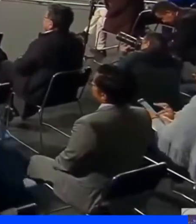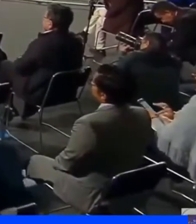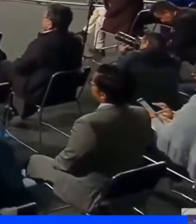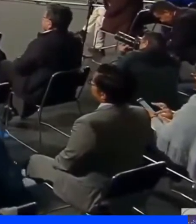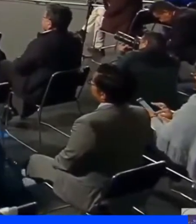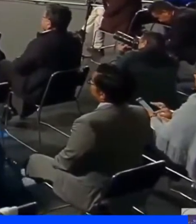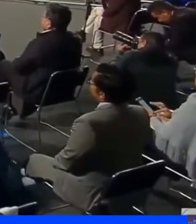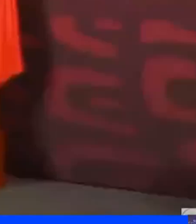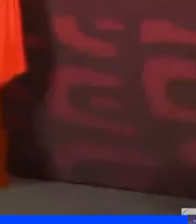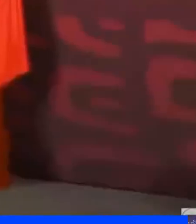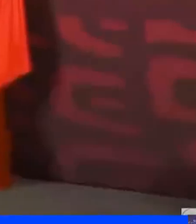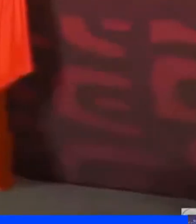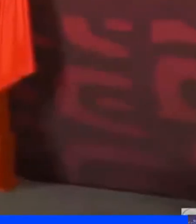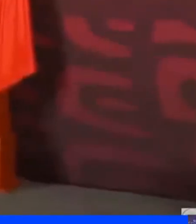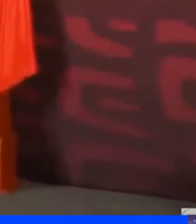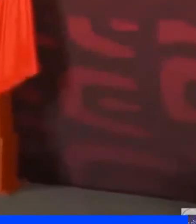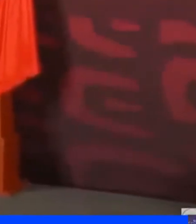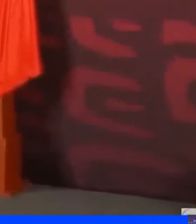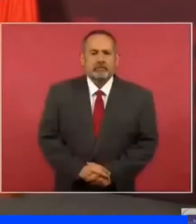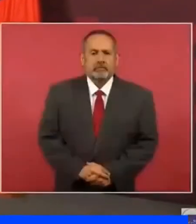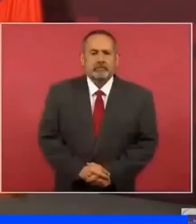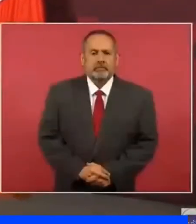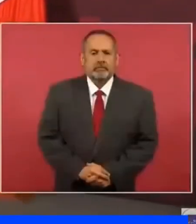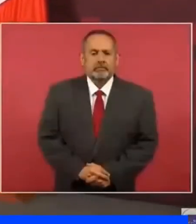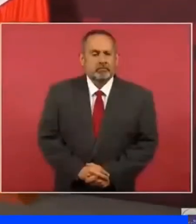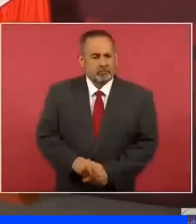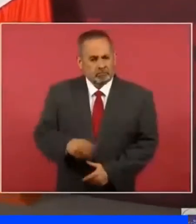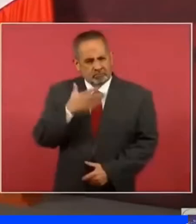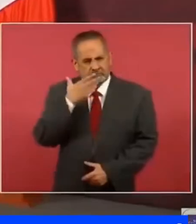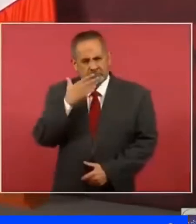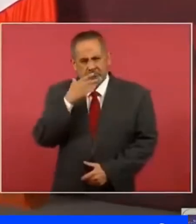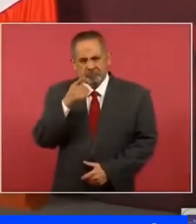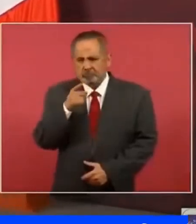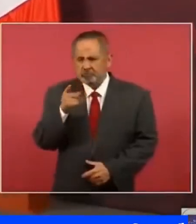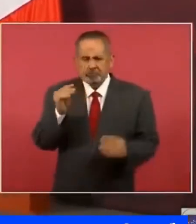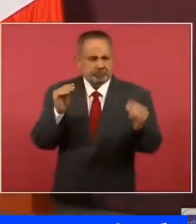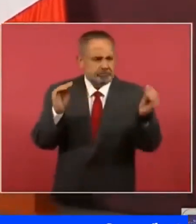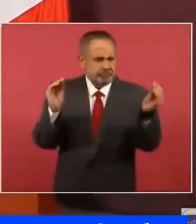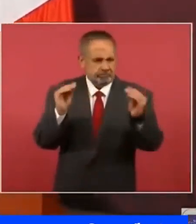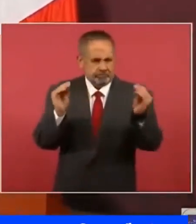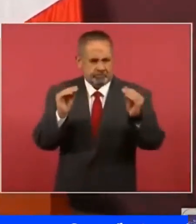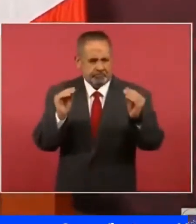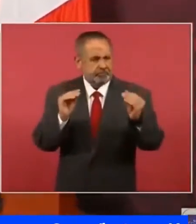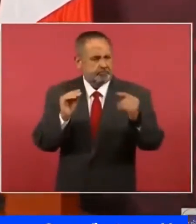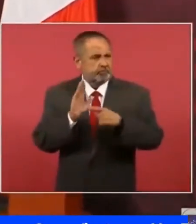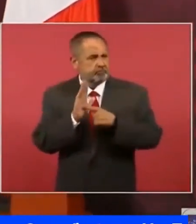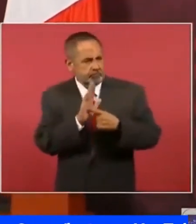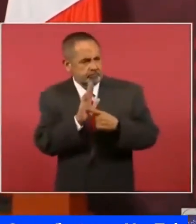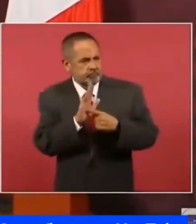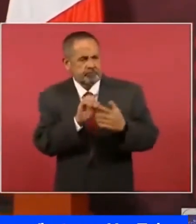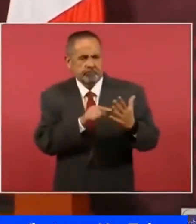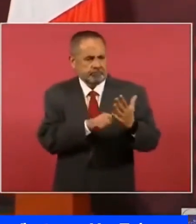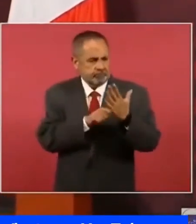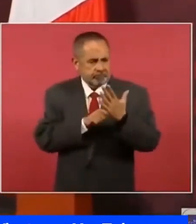una muy buena polémica, un buen debate. Es que antes